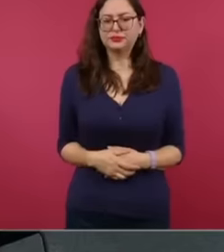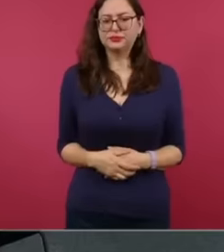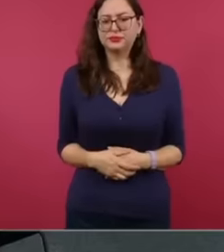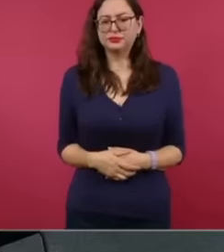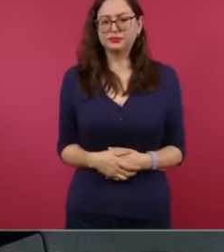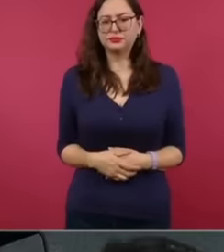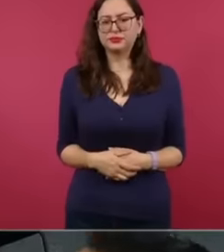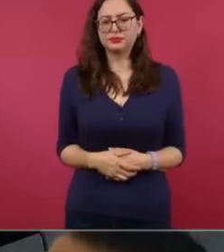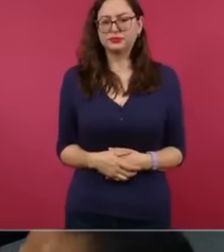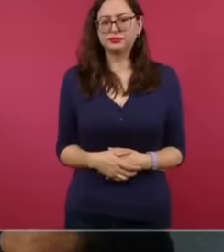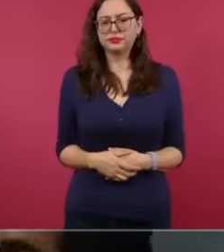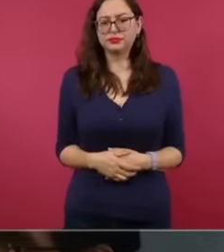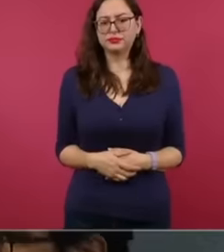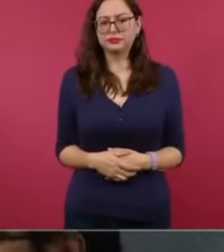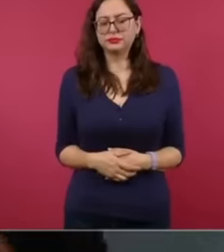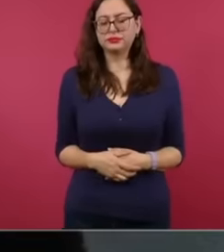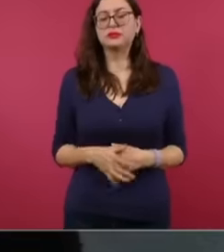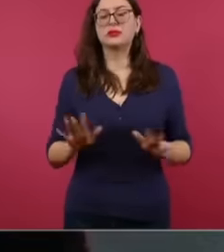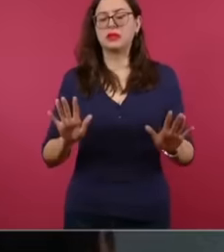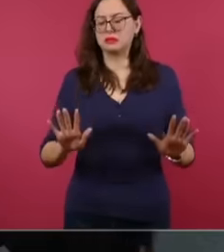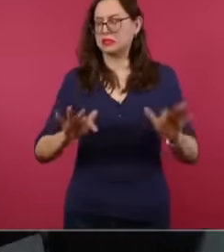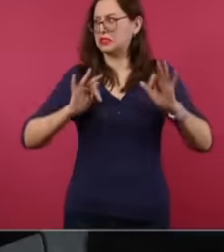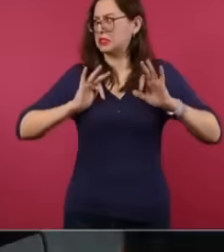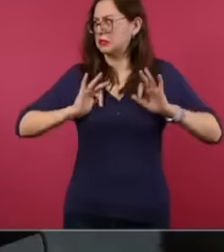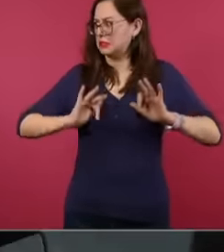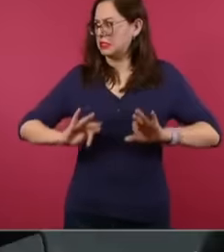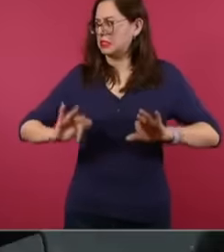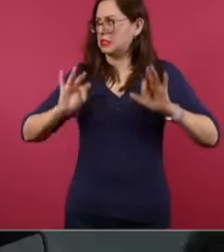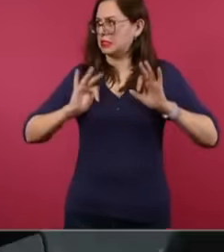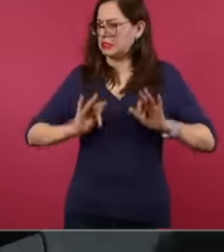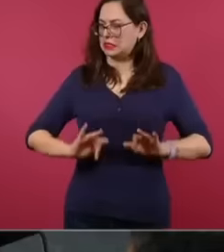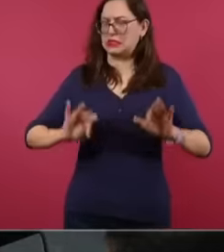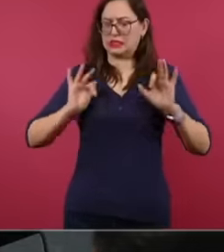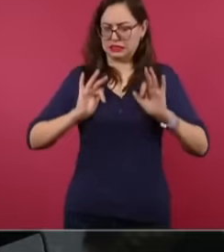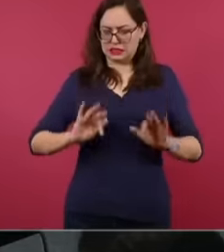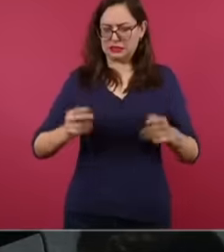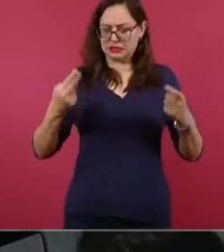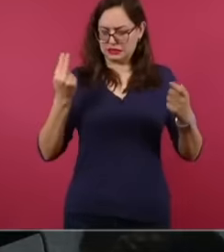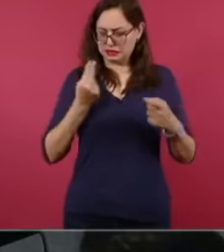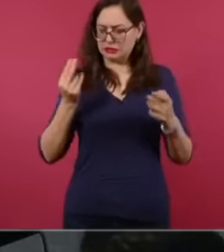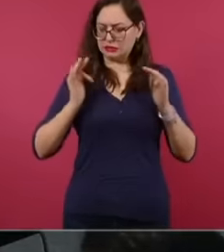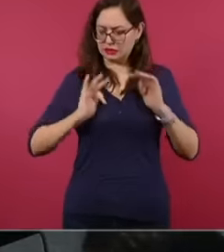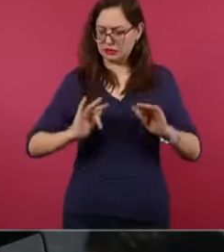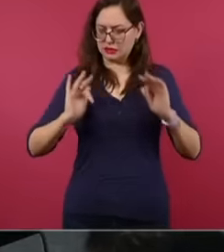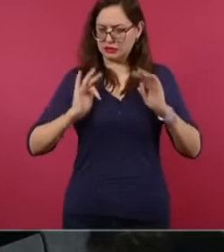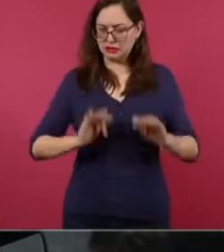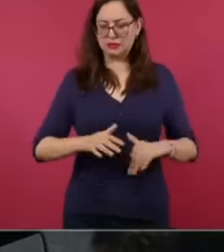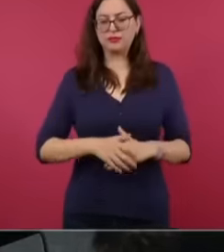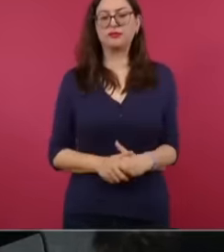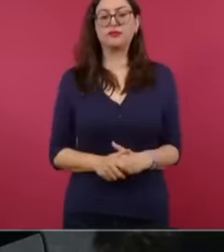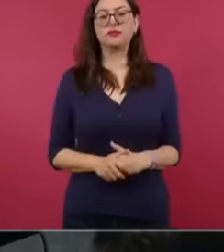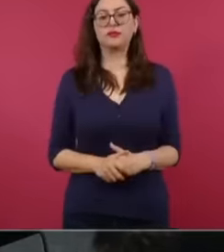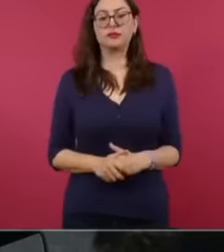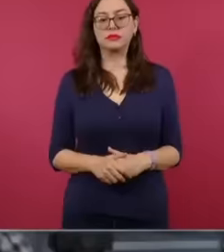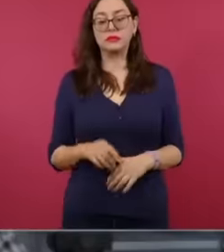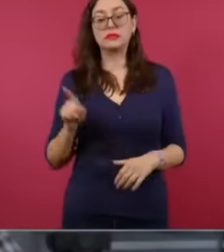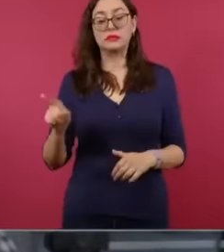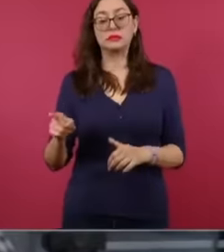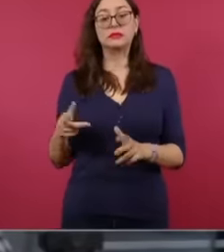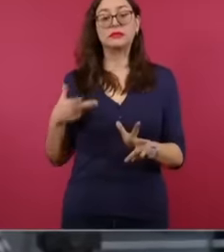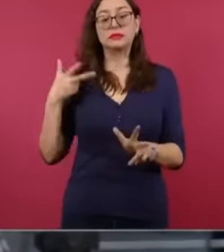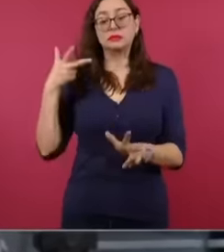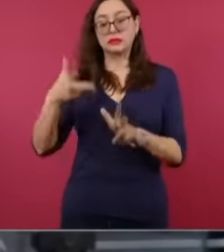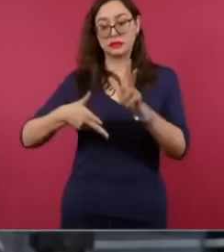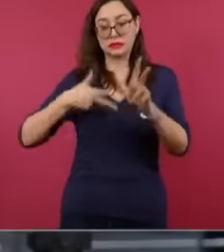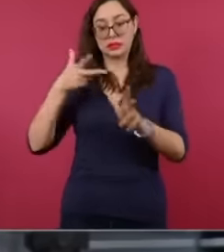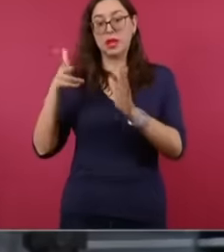Es que me gana. Me voy a serenar. El tren de Imuris acaba de sacar este reportaje, nuestro colega, en el